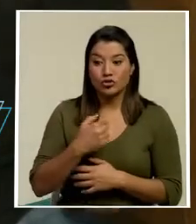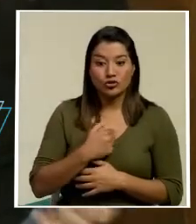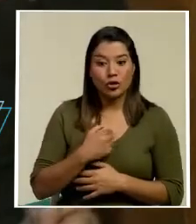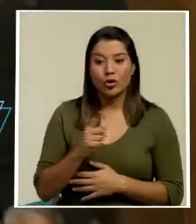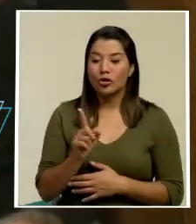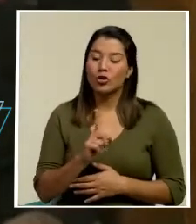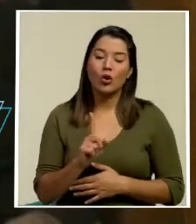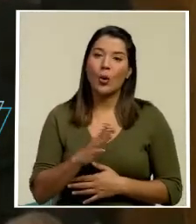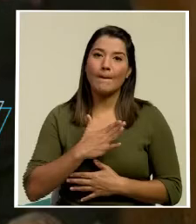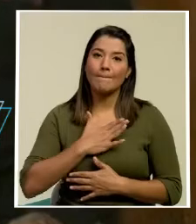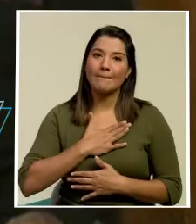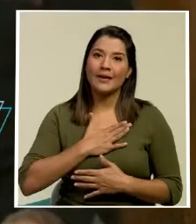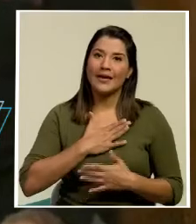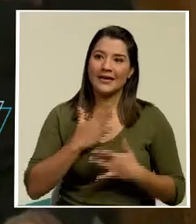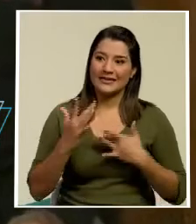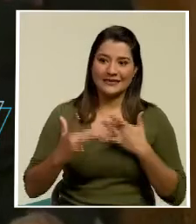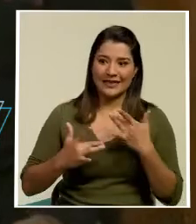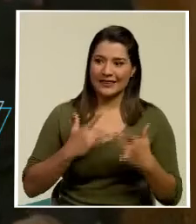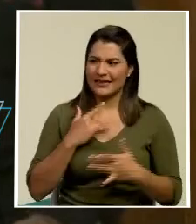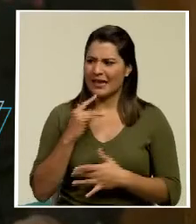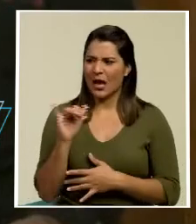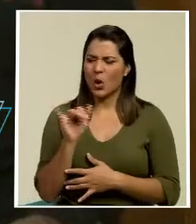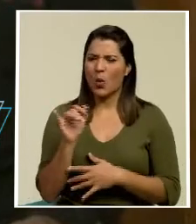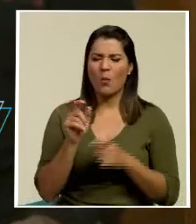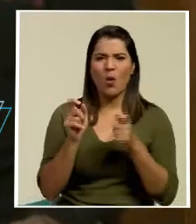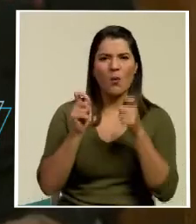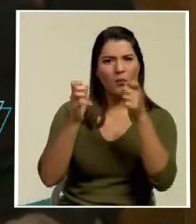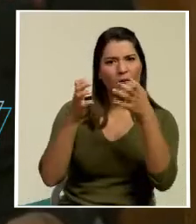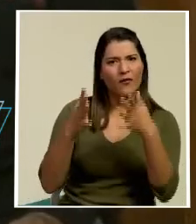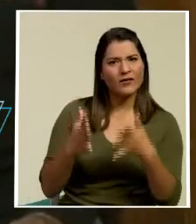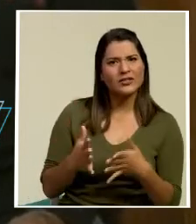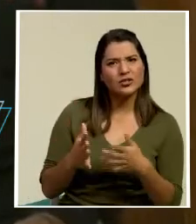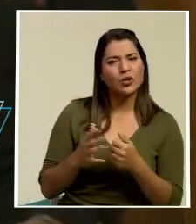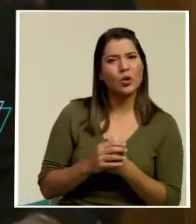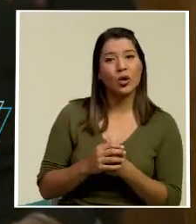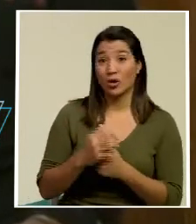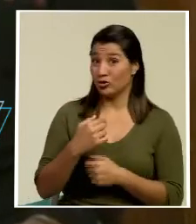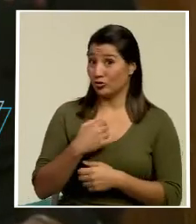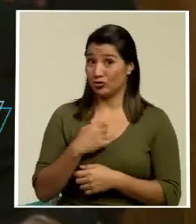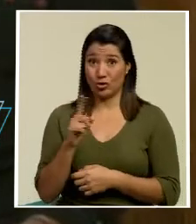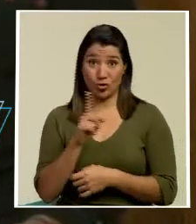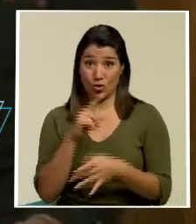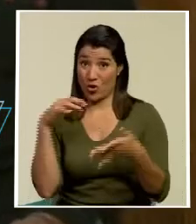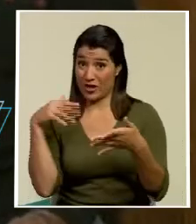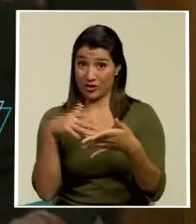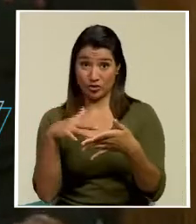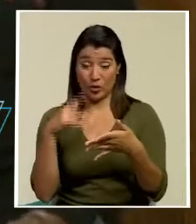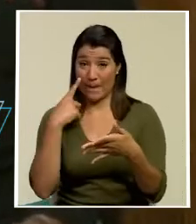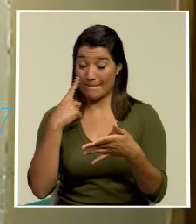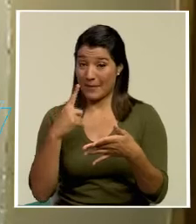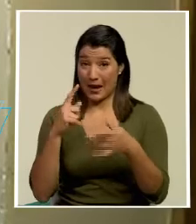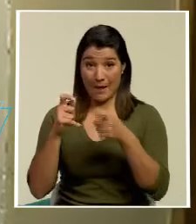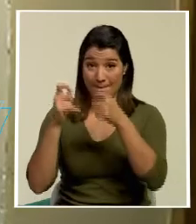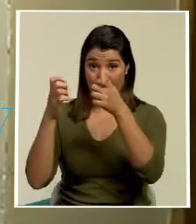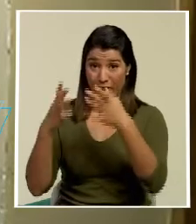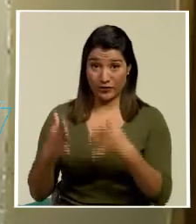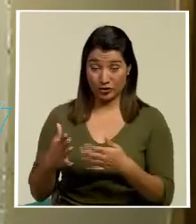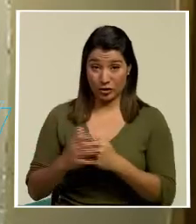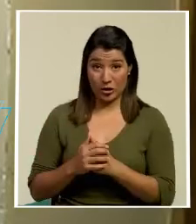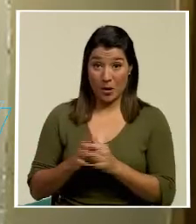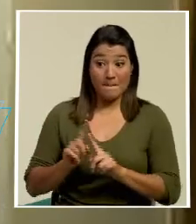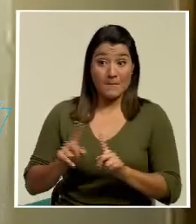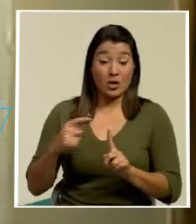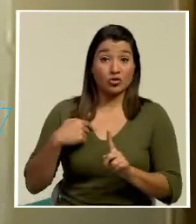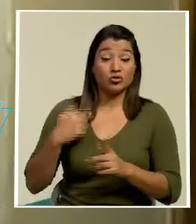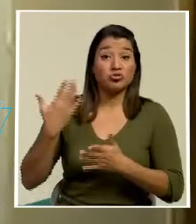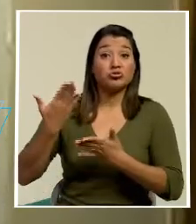sentía profesor ni había estudiado para ser un docente. Sin embargo, llegué ahí